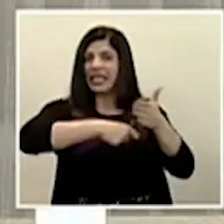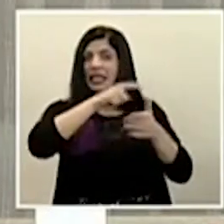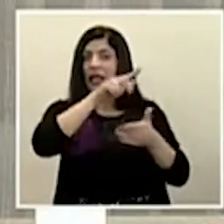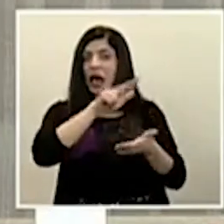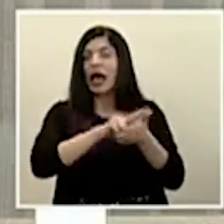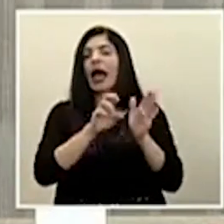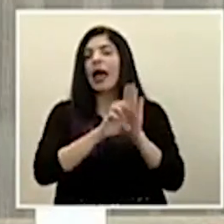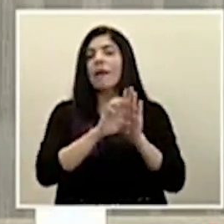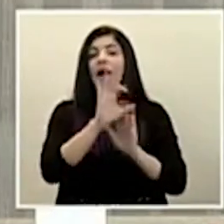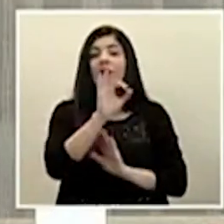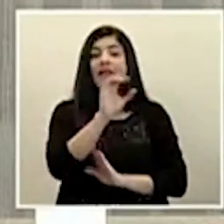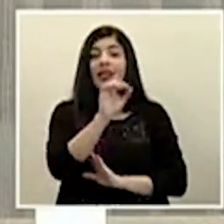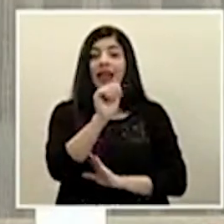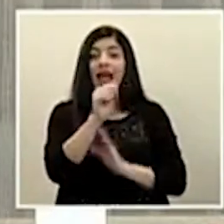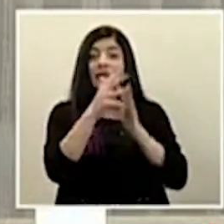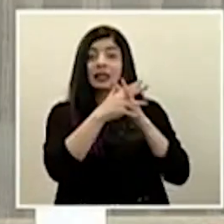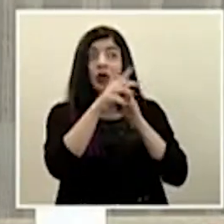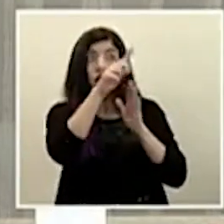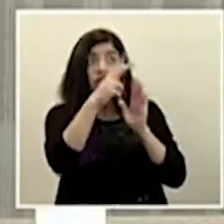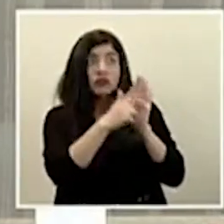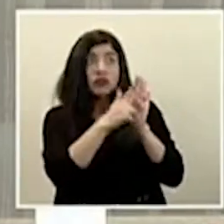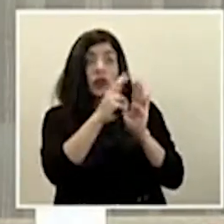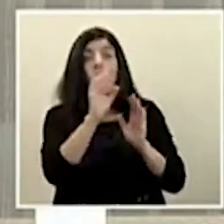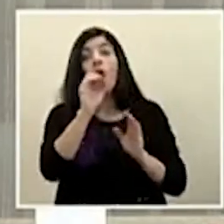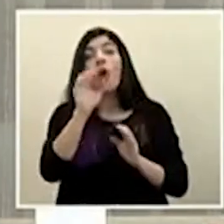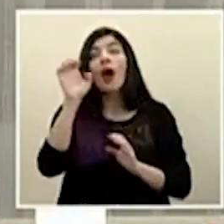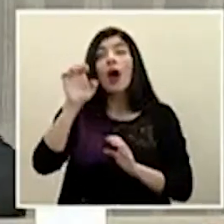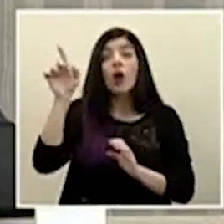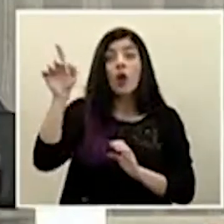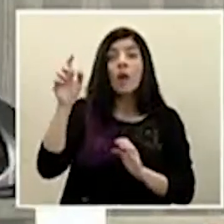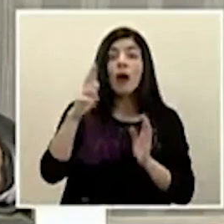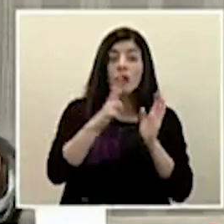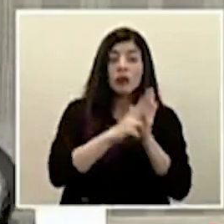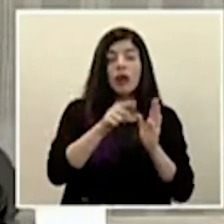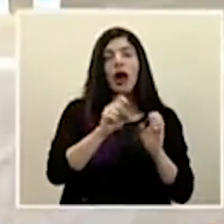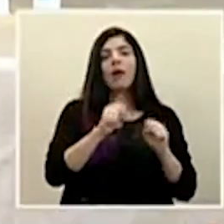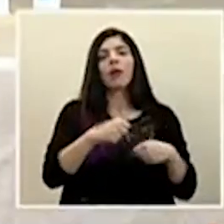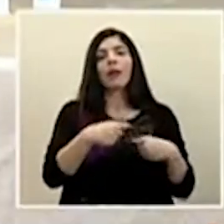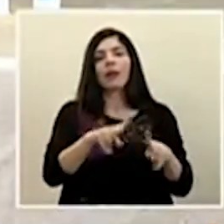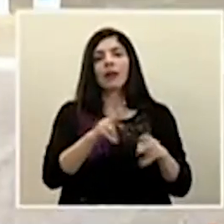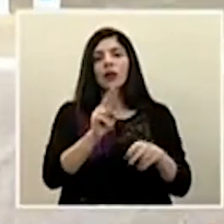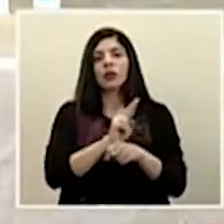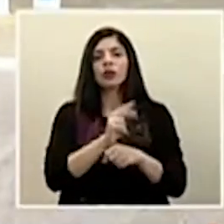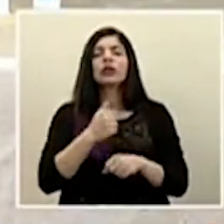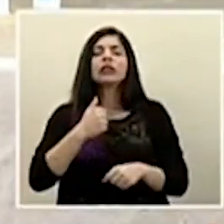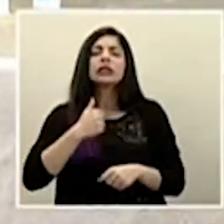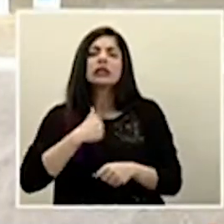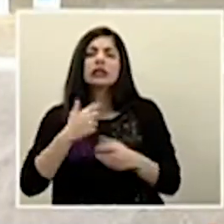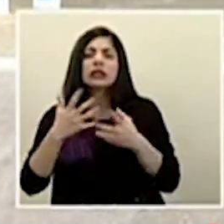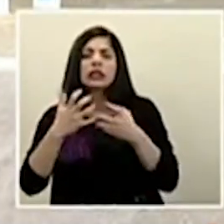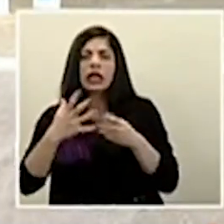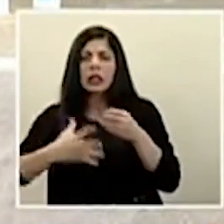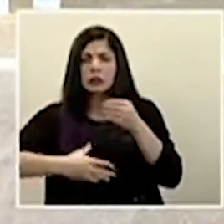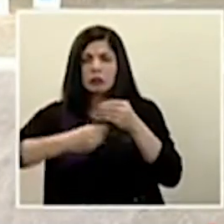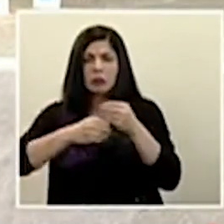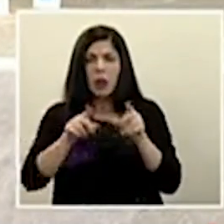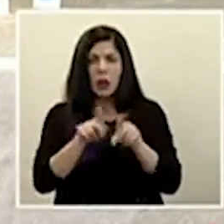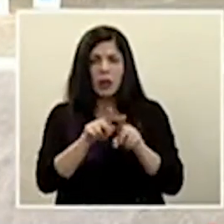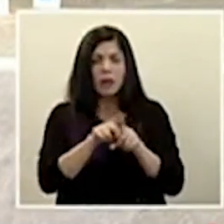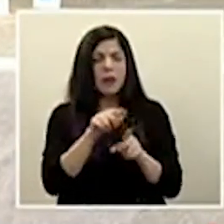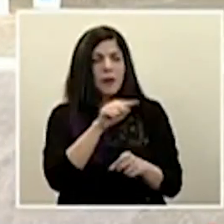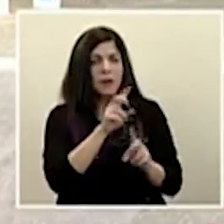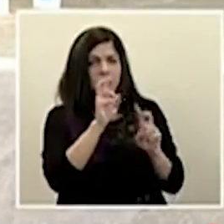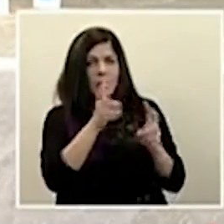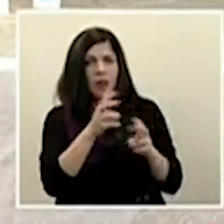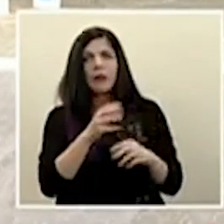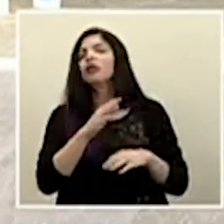la FDA de los Estados Unidos o la EMA en Europa. Yo quisiera abordar un poco al